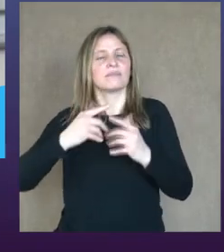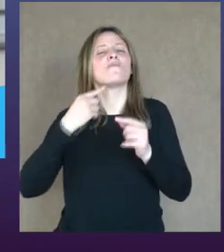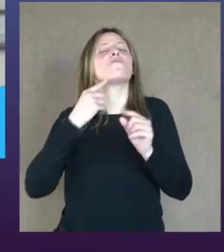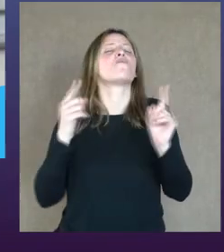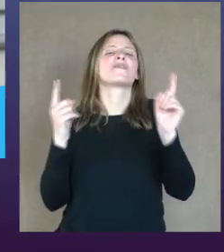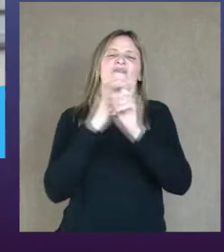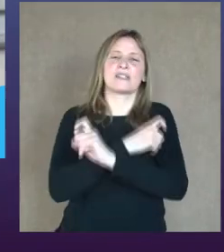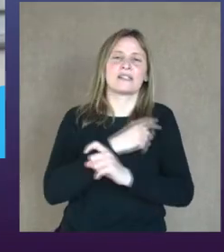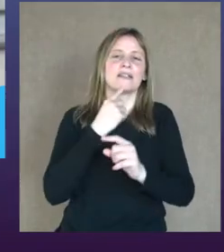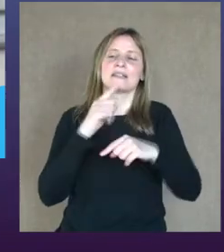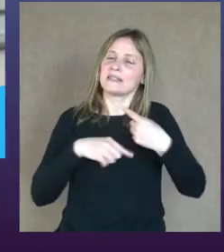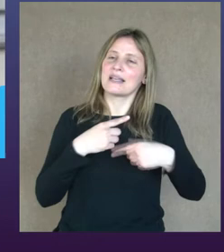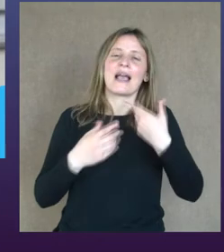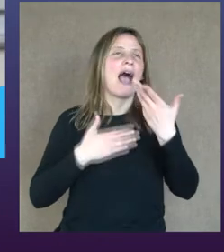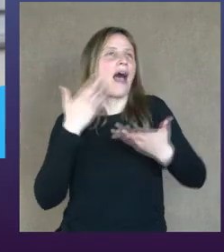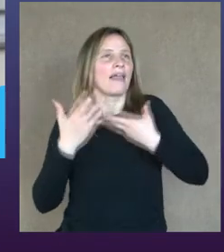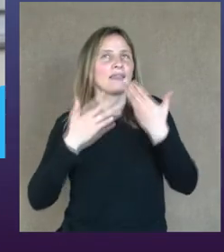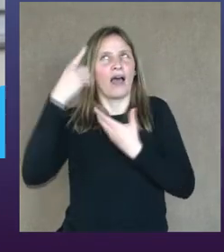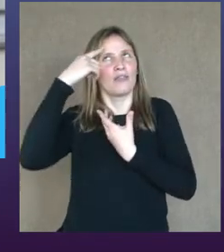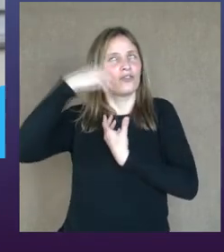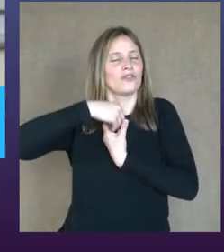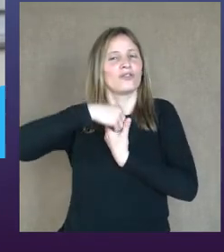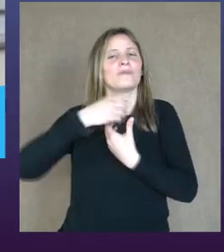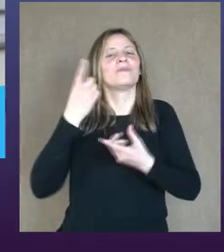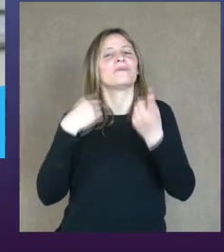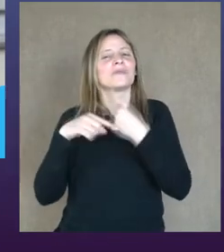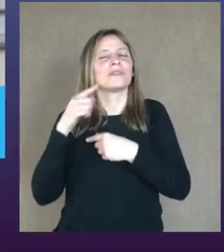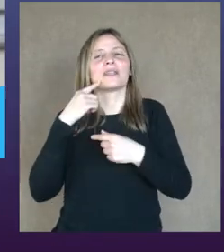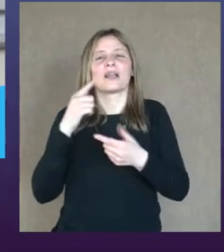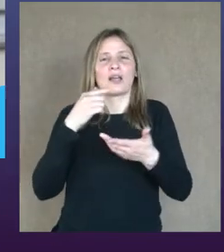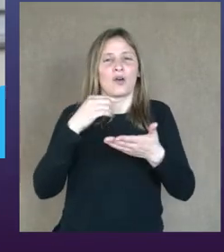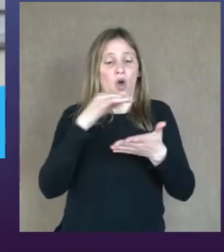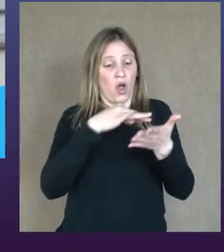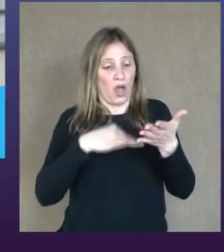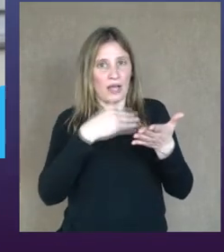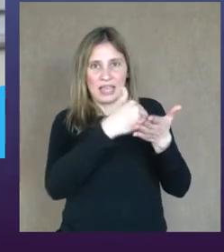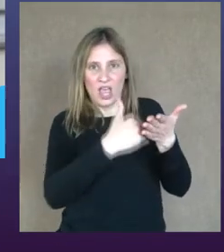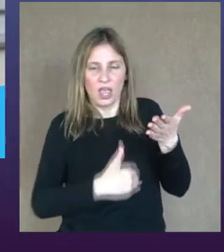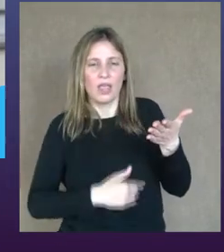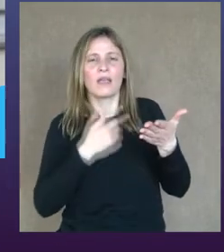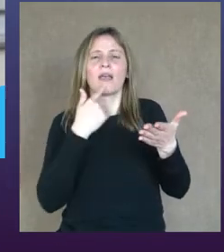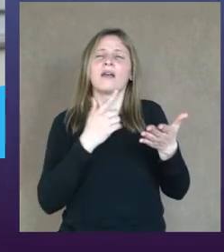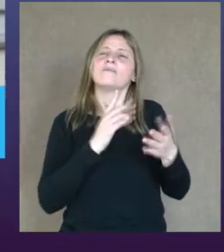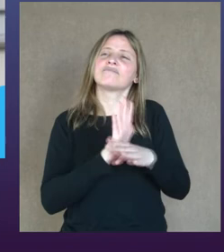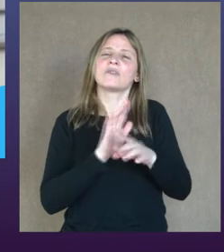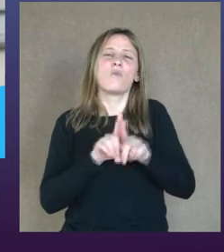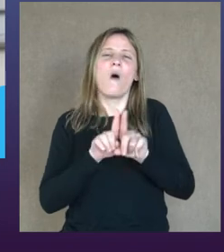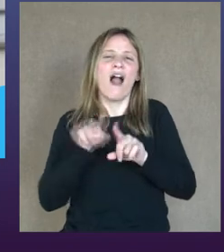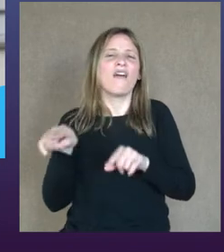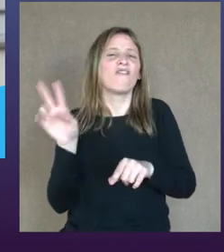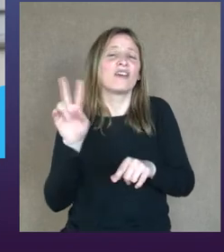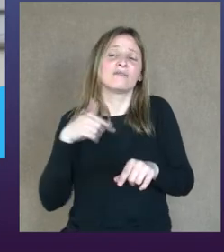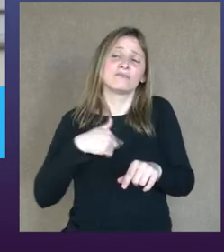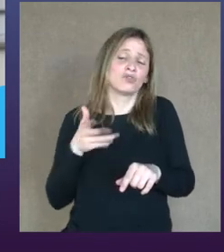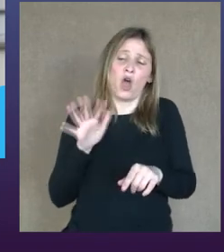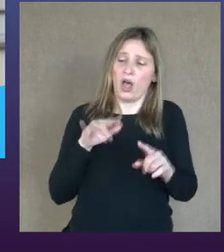difícil, uno sigue cantando internamente, trabajo con la partitura, trato de, como dice Vero, todos los días somos